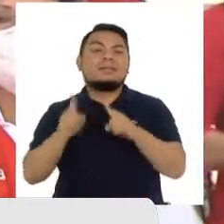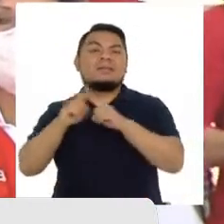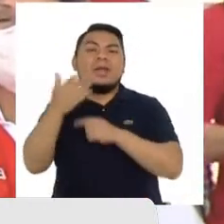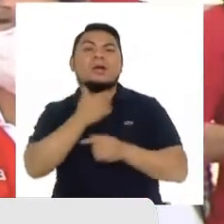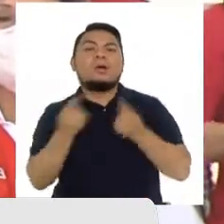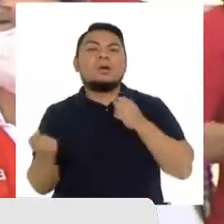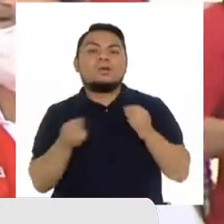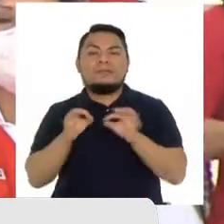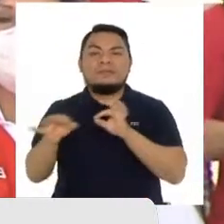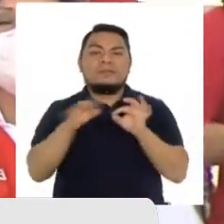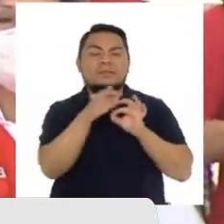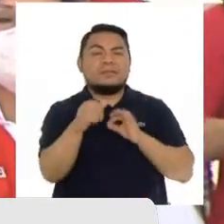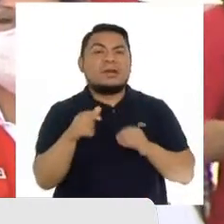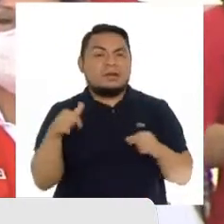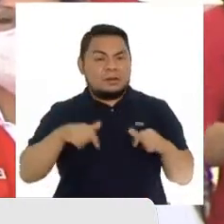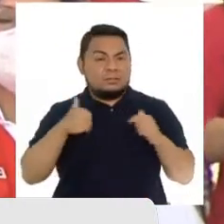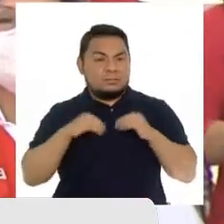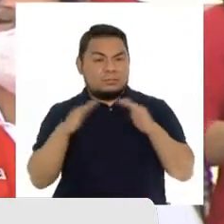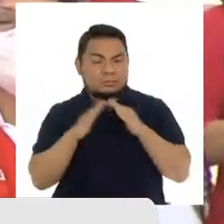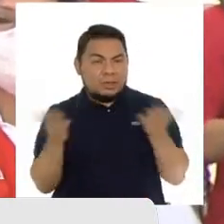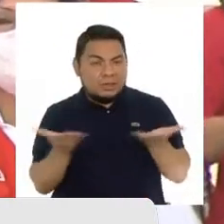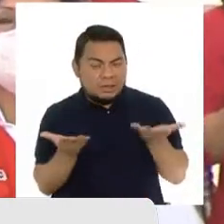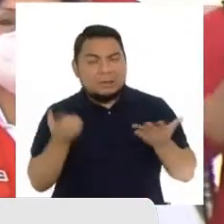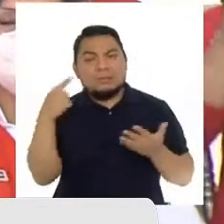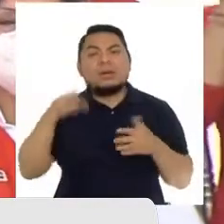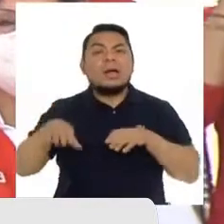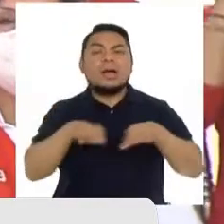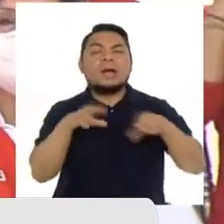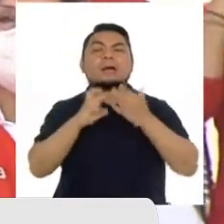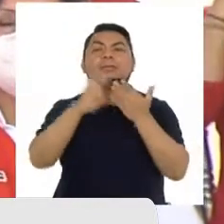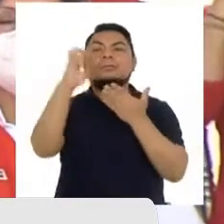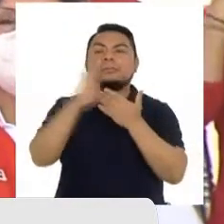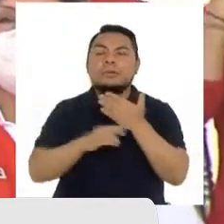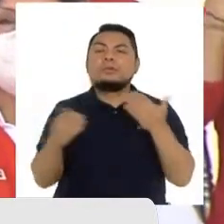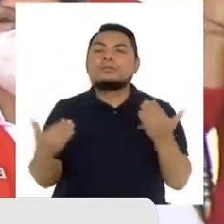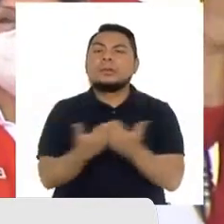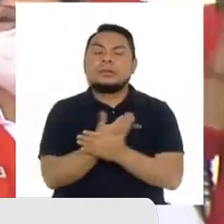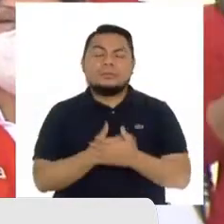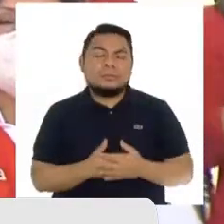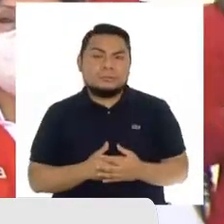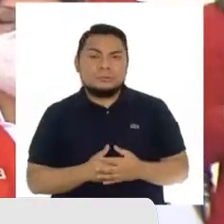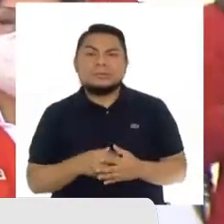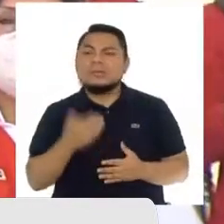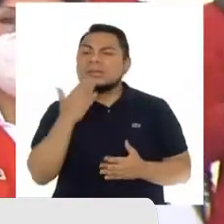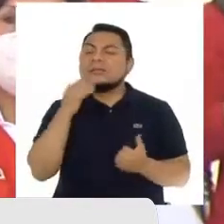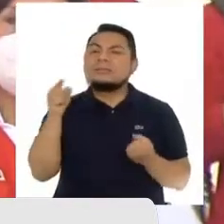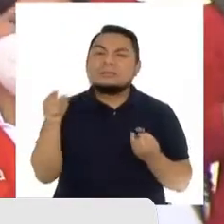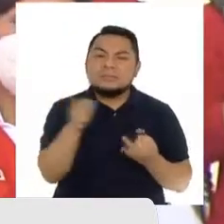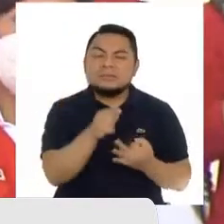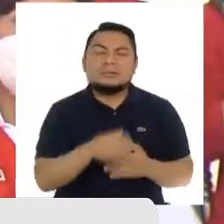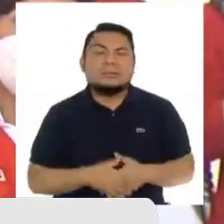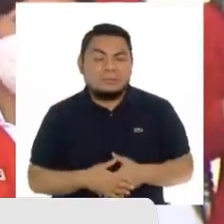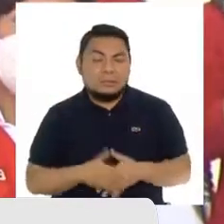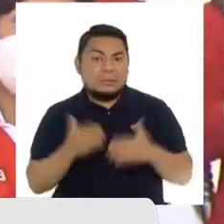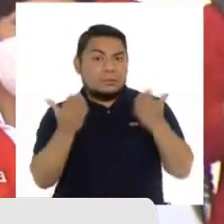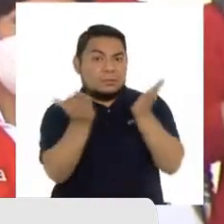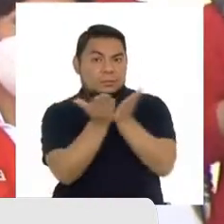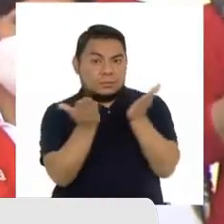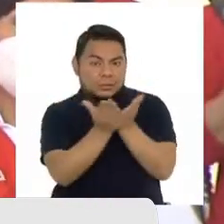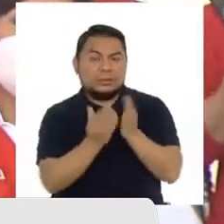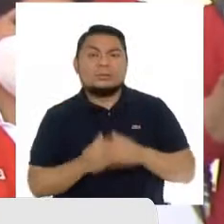regionales y locales para la ejecución de proyectos nuevos entre ellos colegios